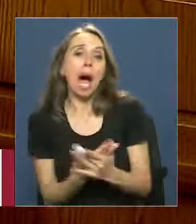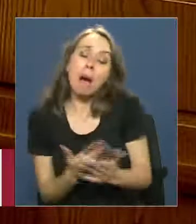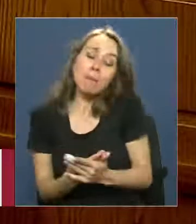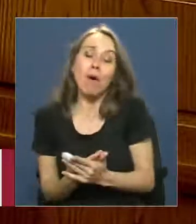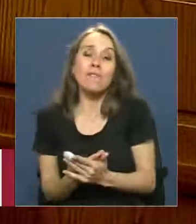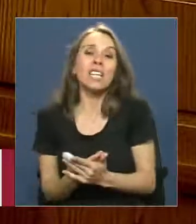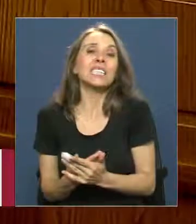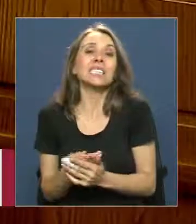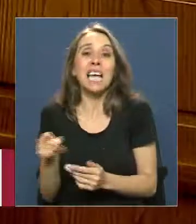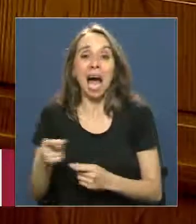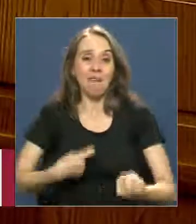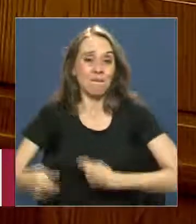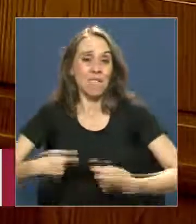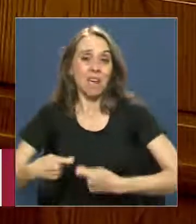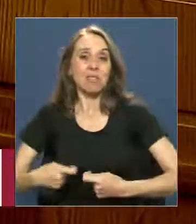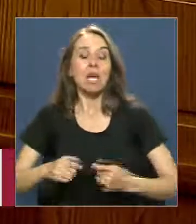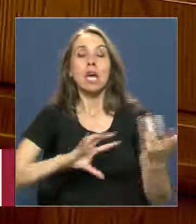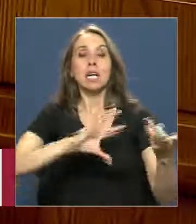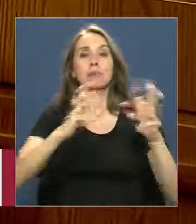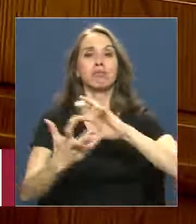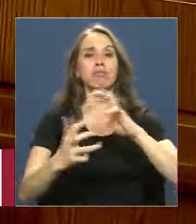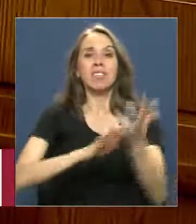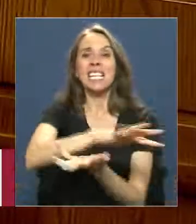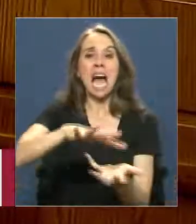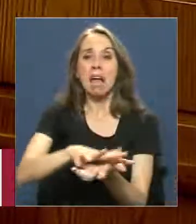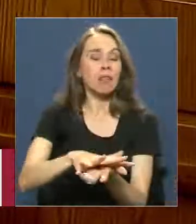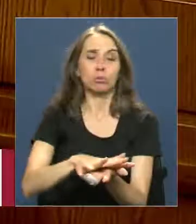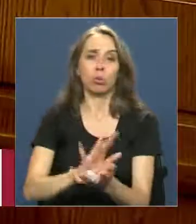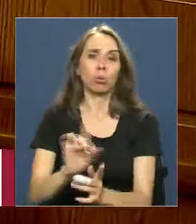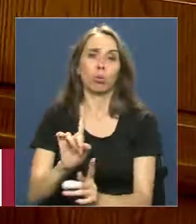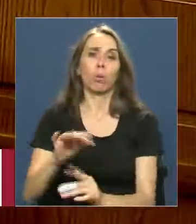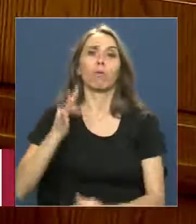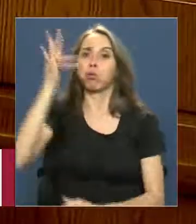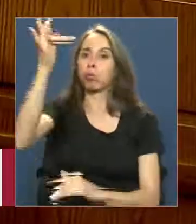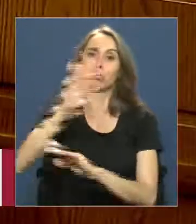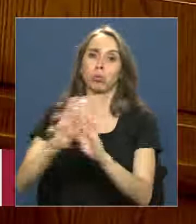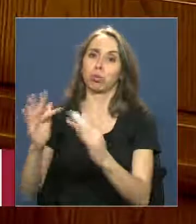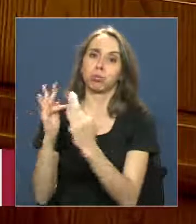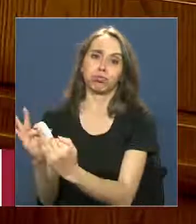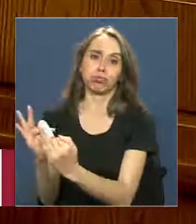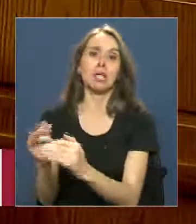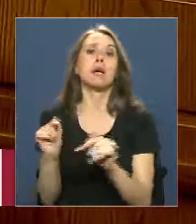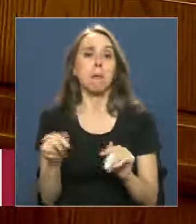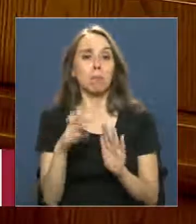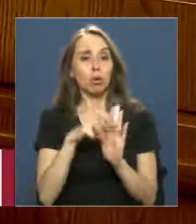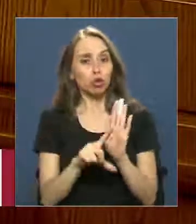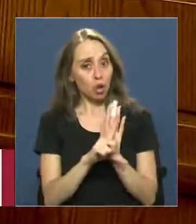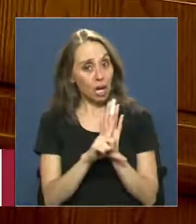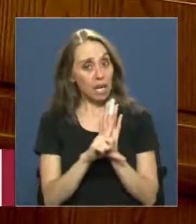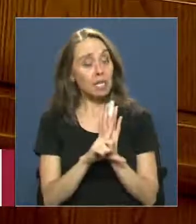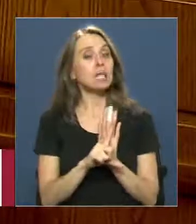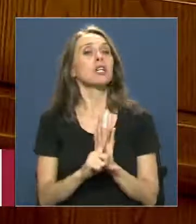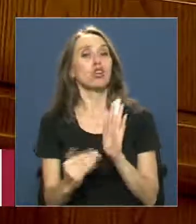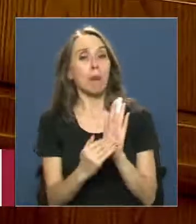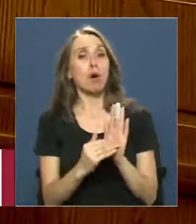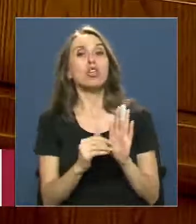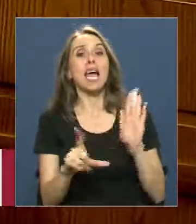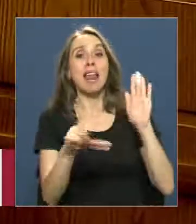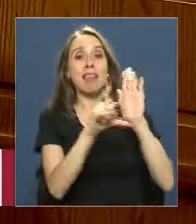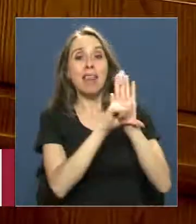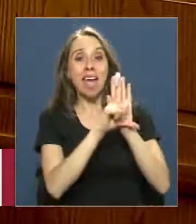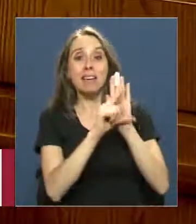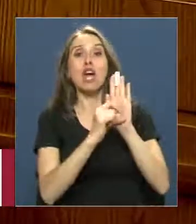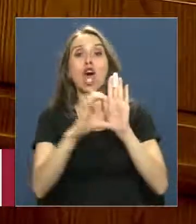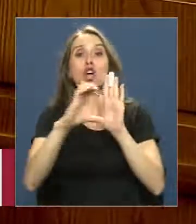esto en situaciones de catástrofe. Esto no puede volver a ocurrir. Por eso es que voy a apoyar este proyecto de ley para que de manera permanente el